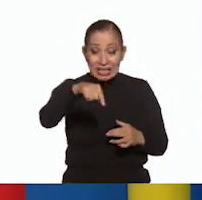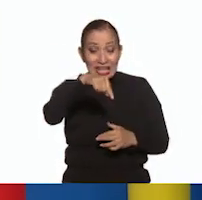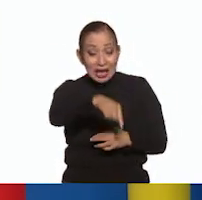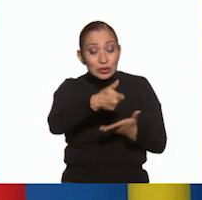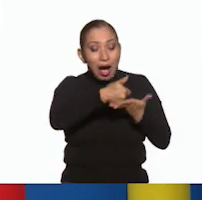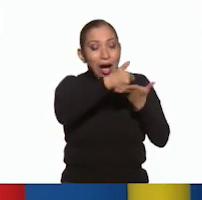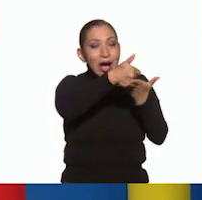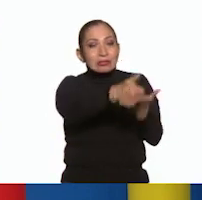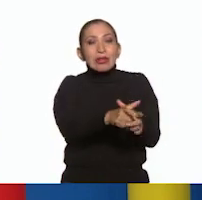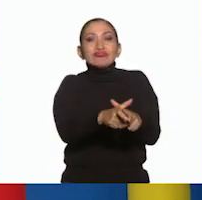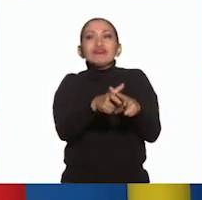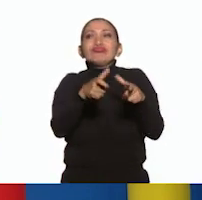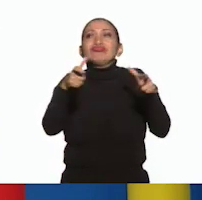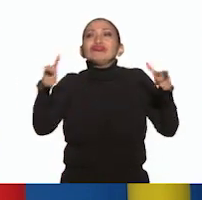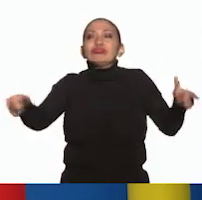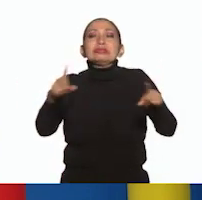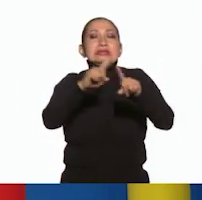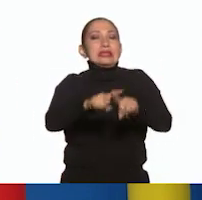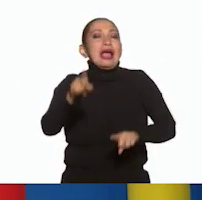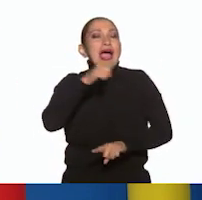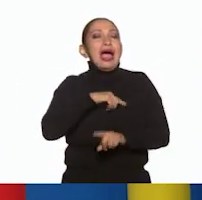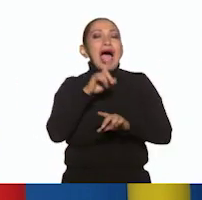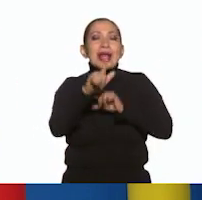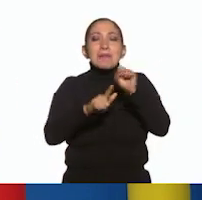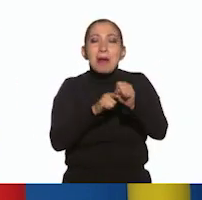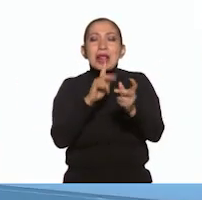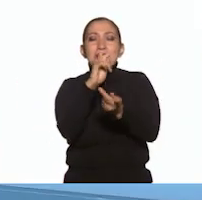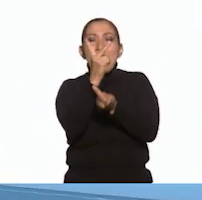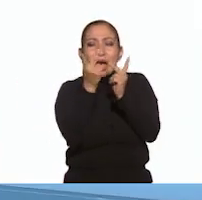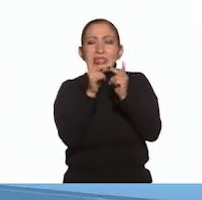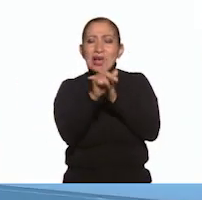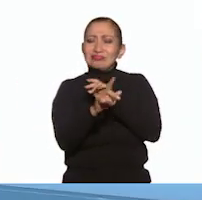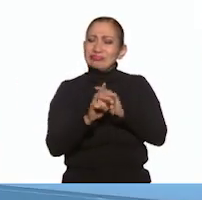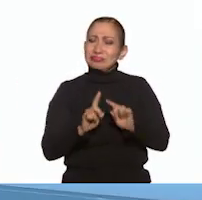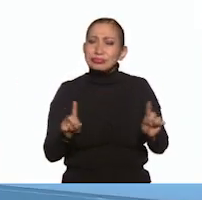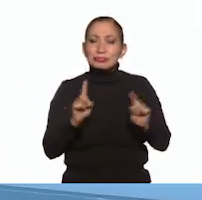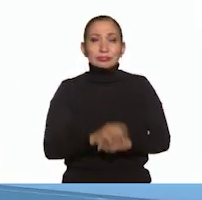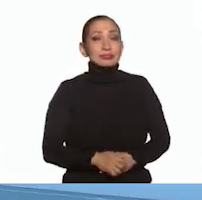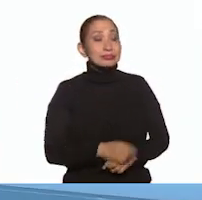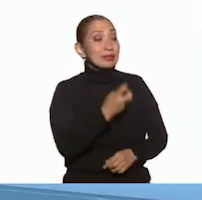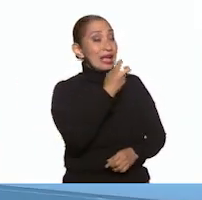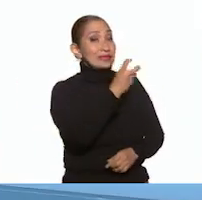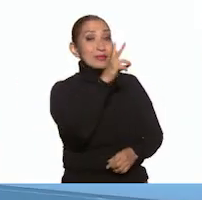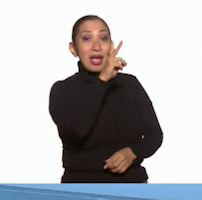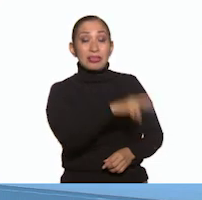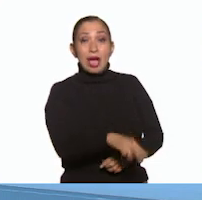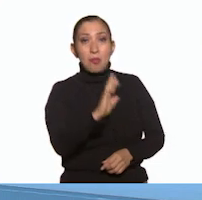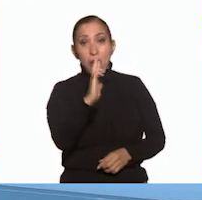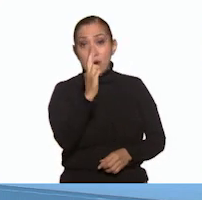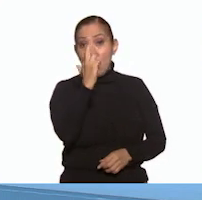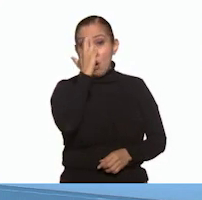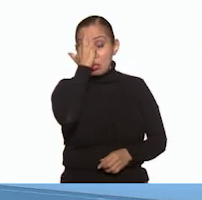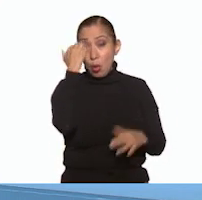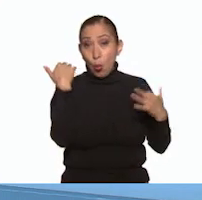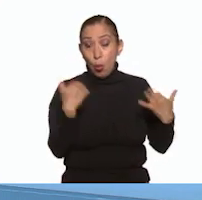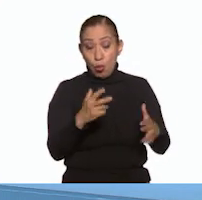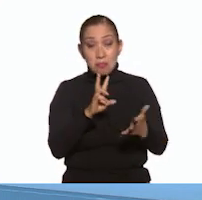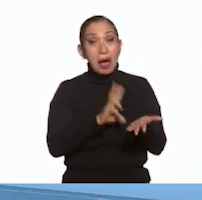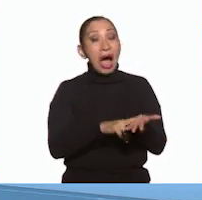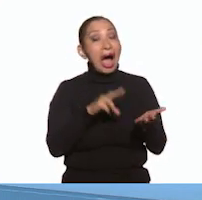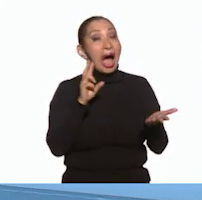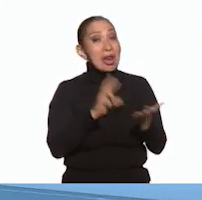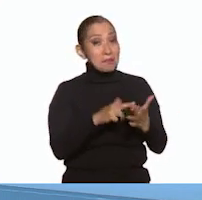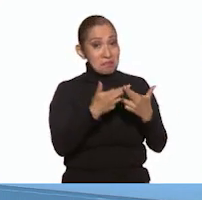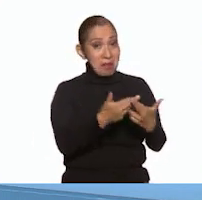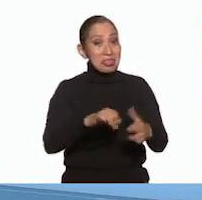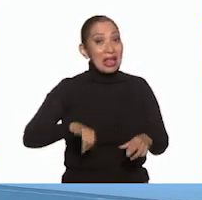contribuye a la enorme biodiversidad del planeta. Maestra, pues este ha sido un repaso muy enriquecedor y